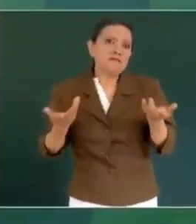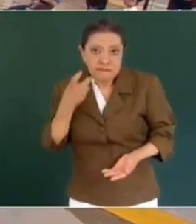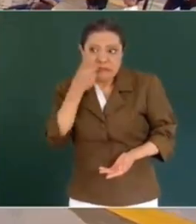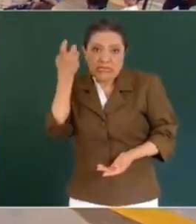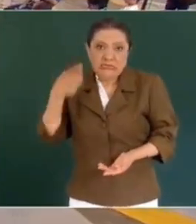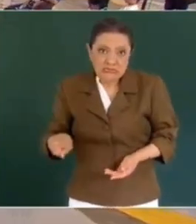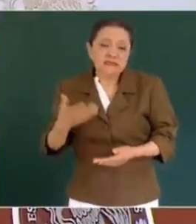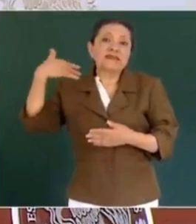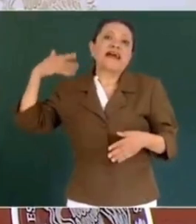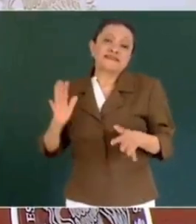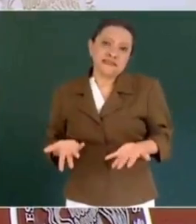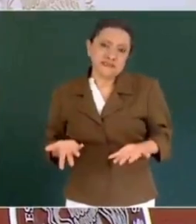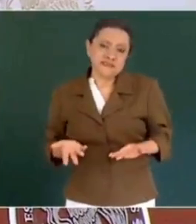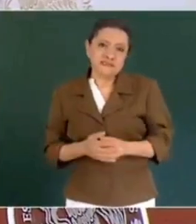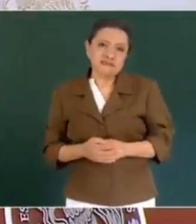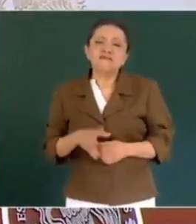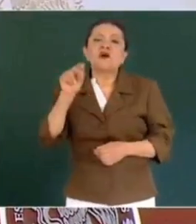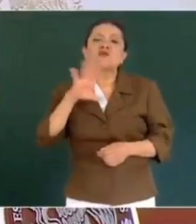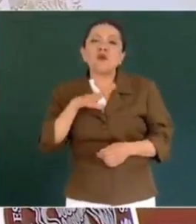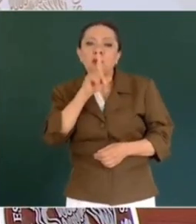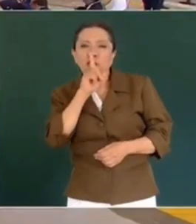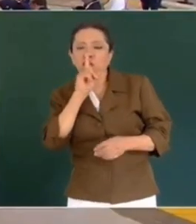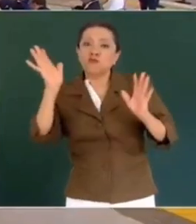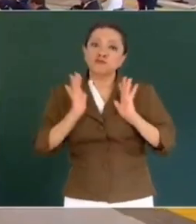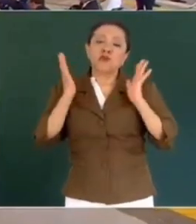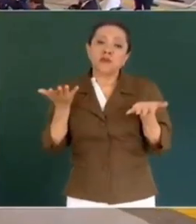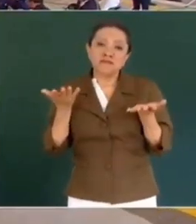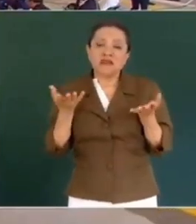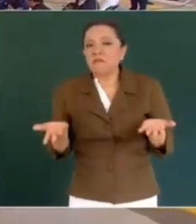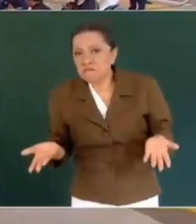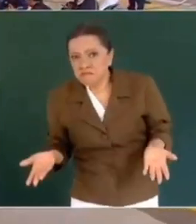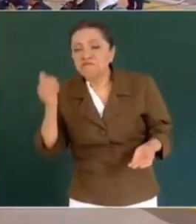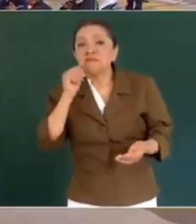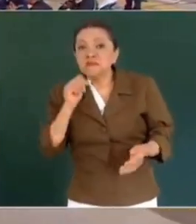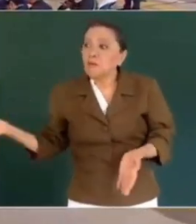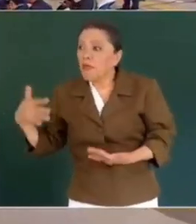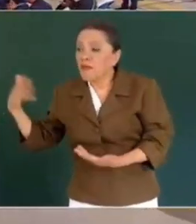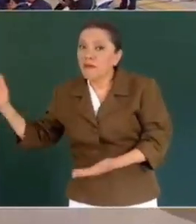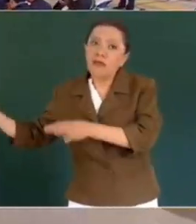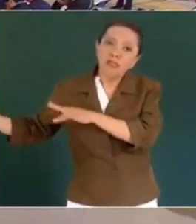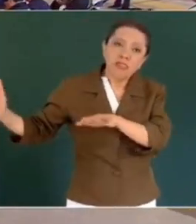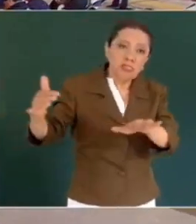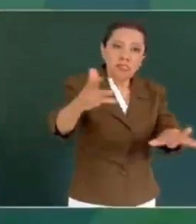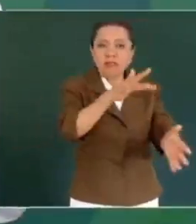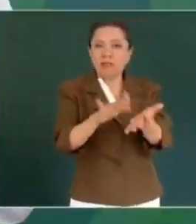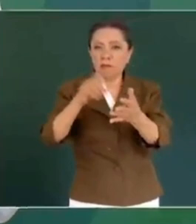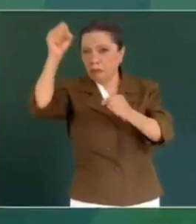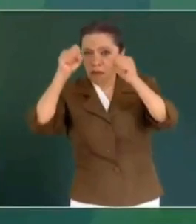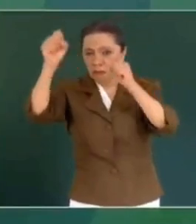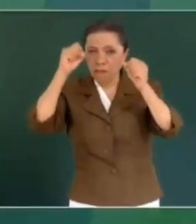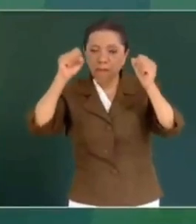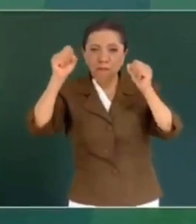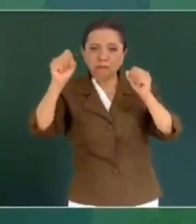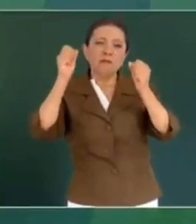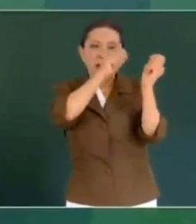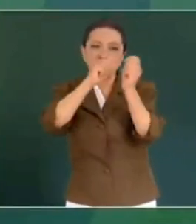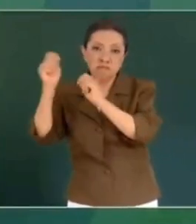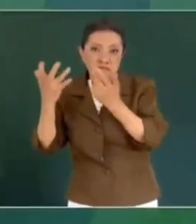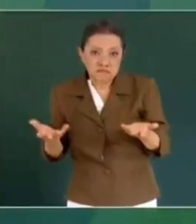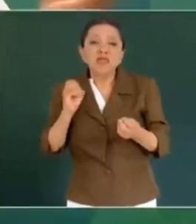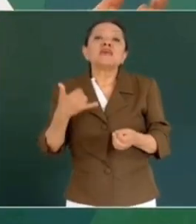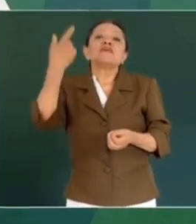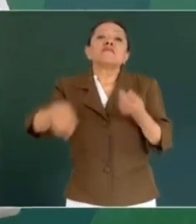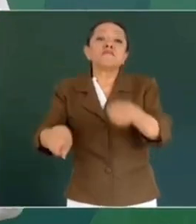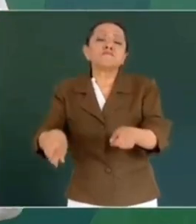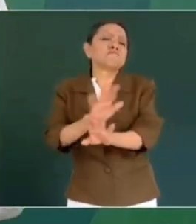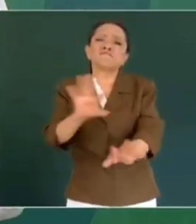eso? Había tapado, había acarreo, cargada y dedazo.